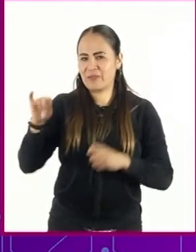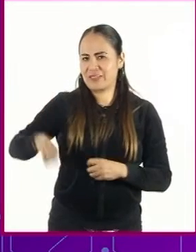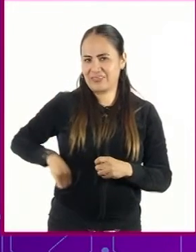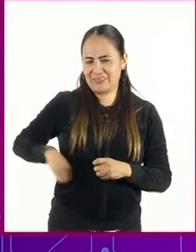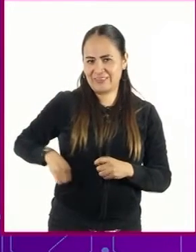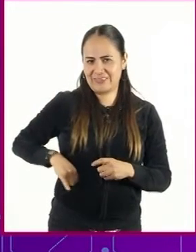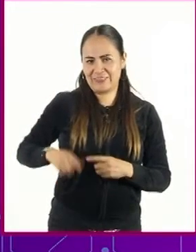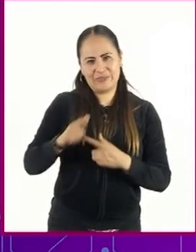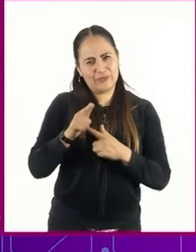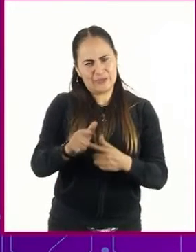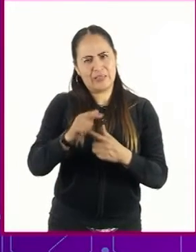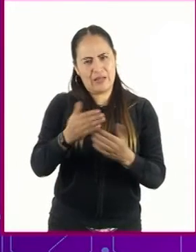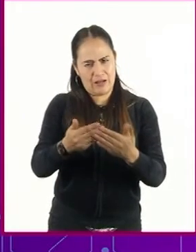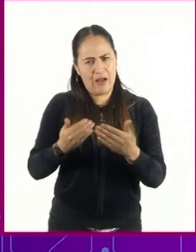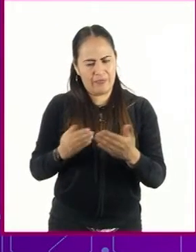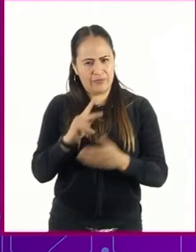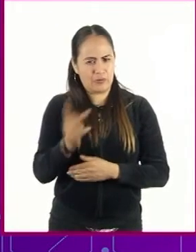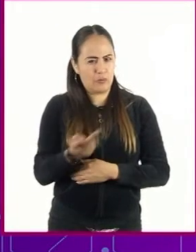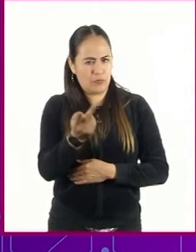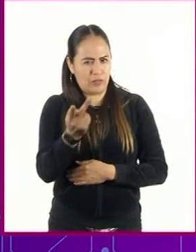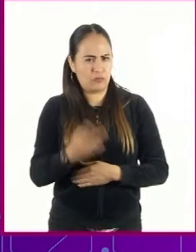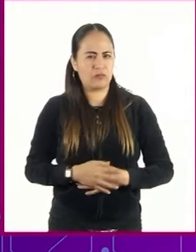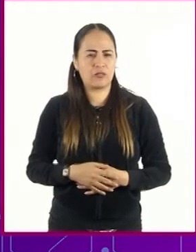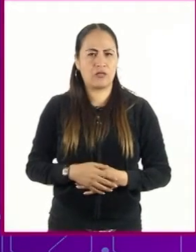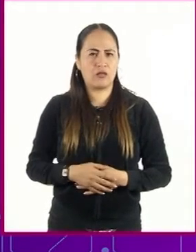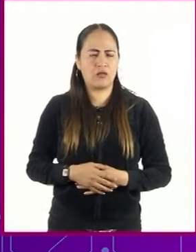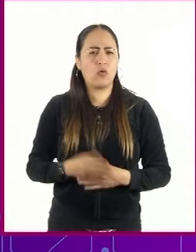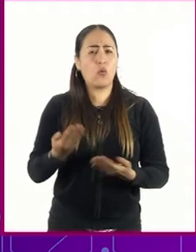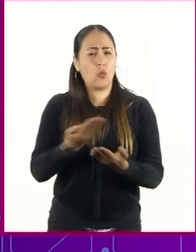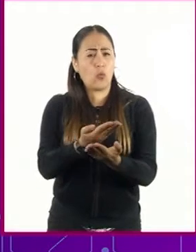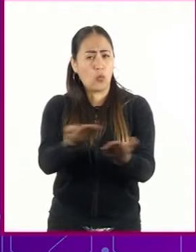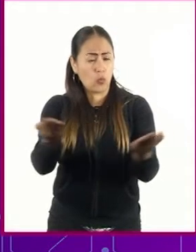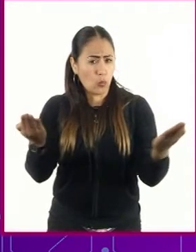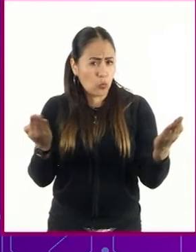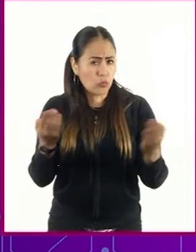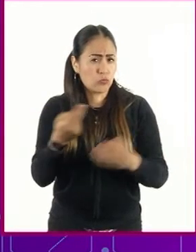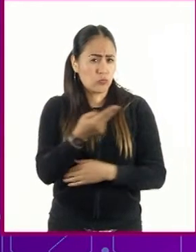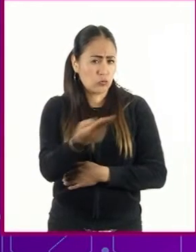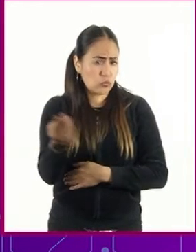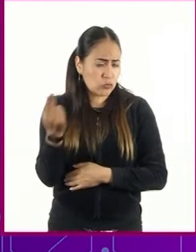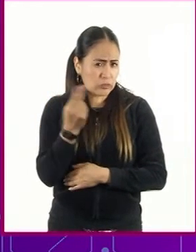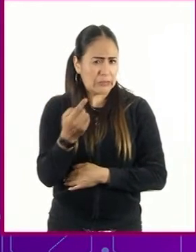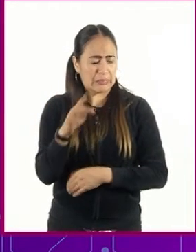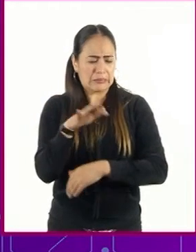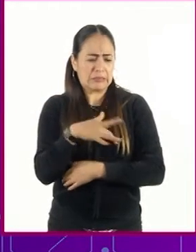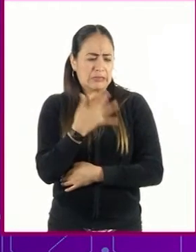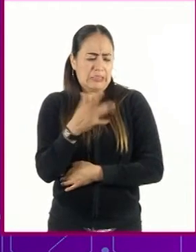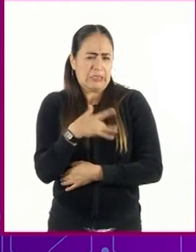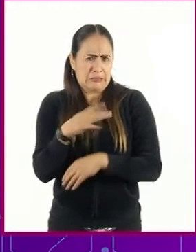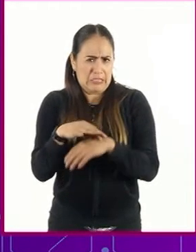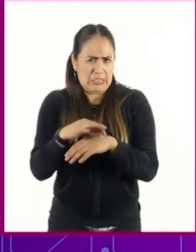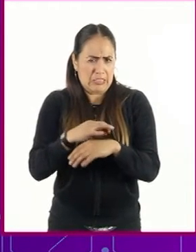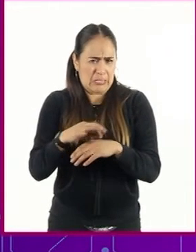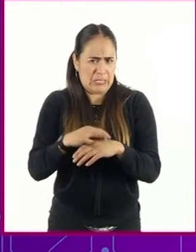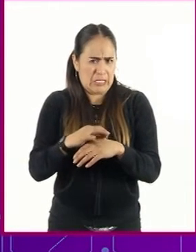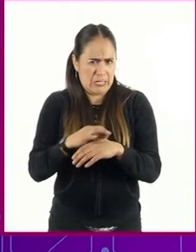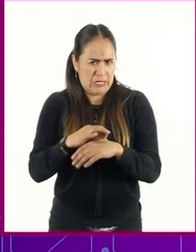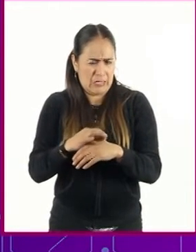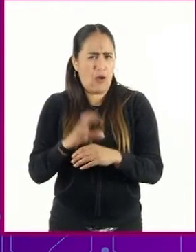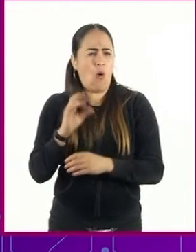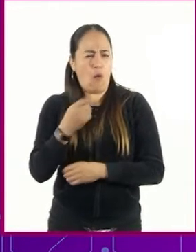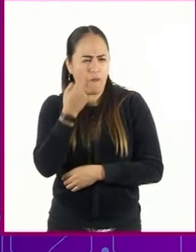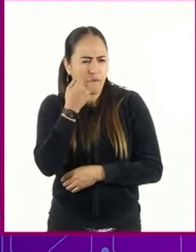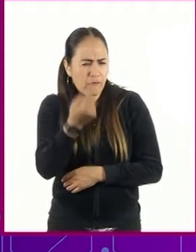hacerles otra pregunta. ¿Alguno de ustedes ha experimentado o ha sido testigo de una violación a los